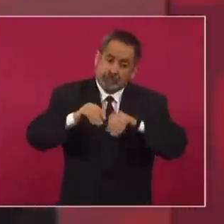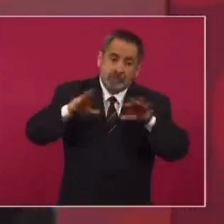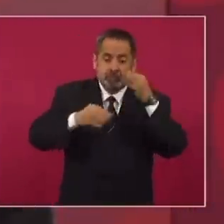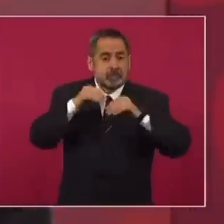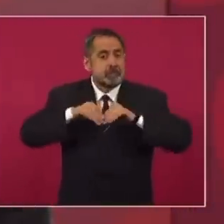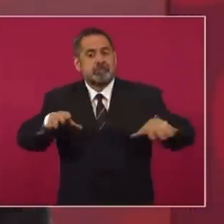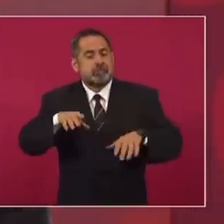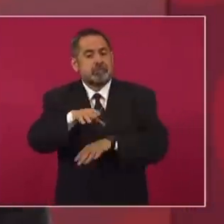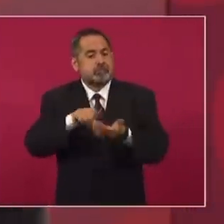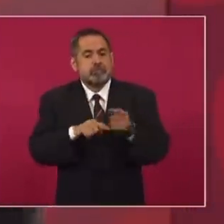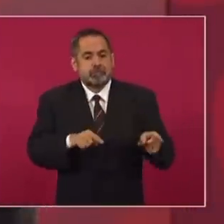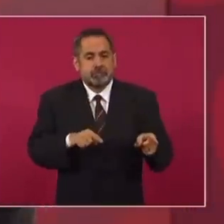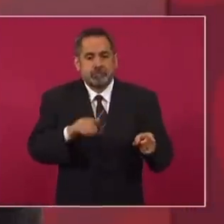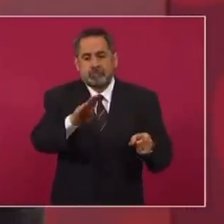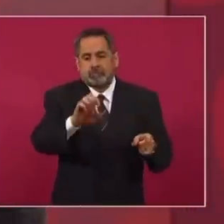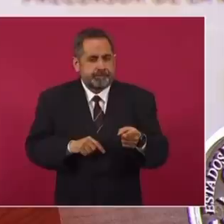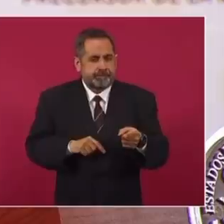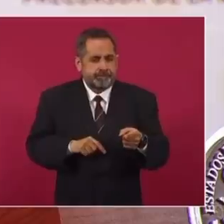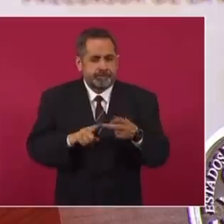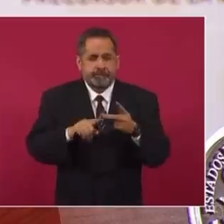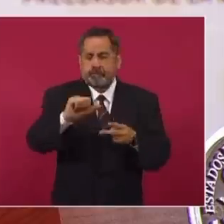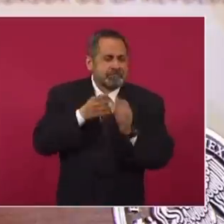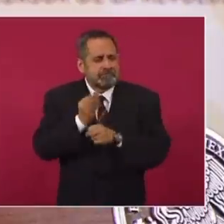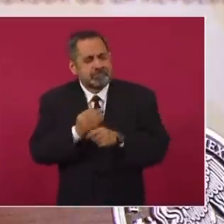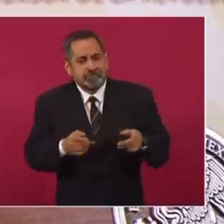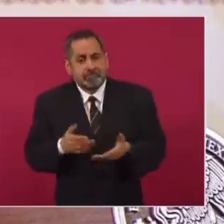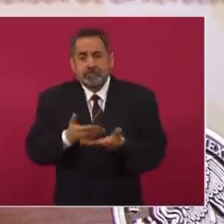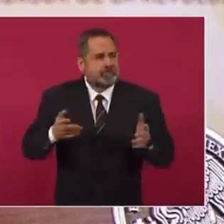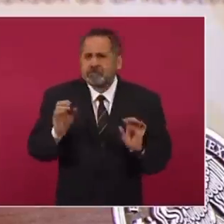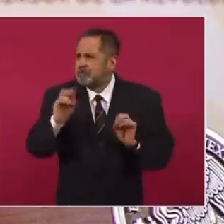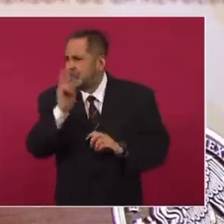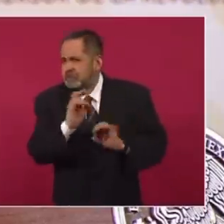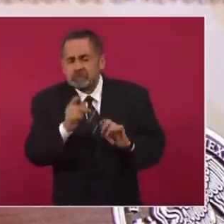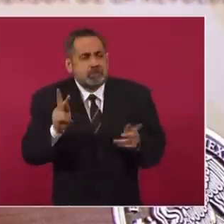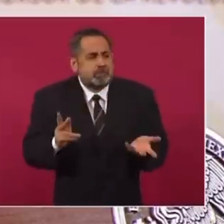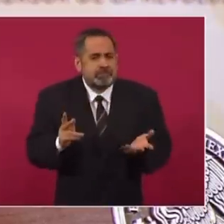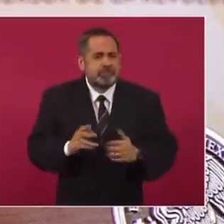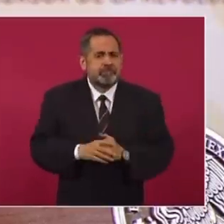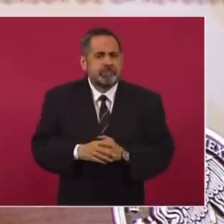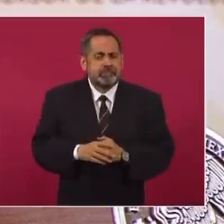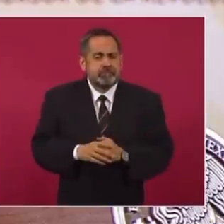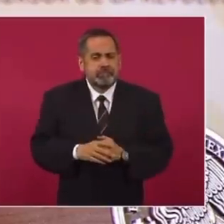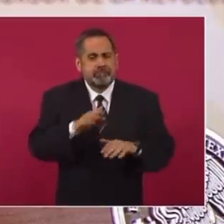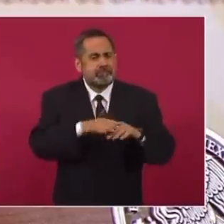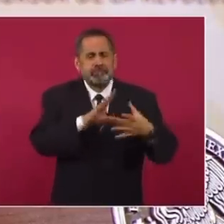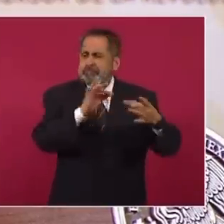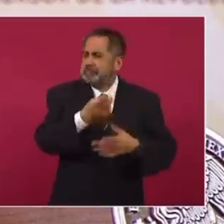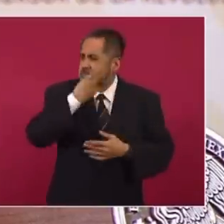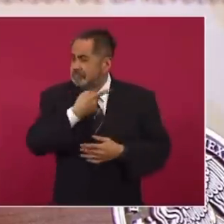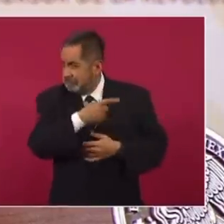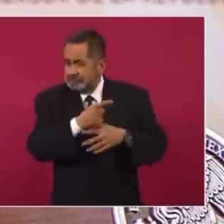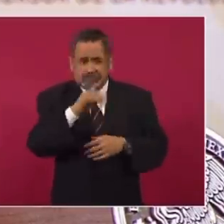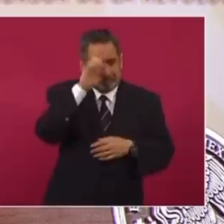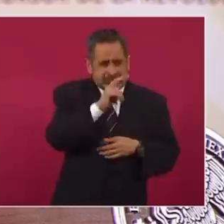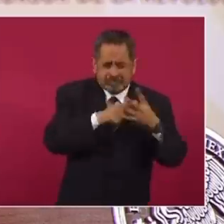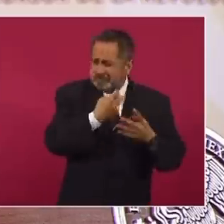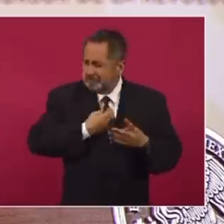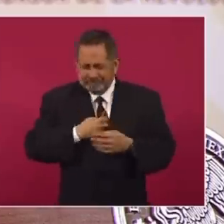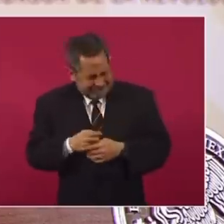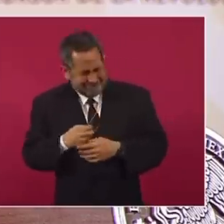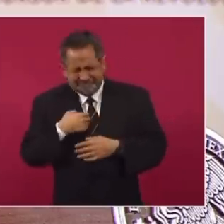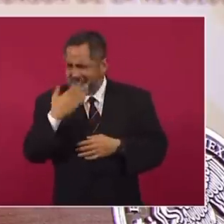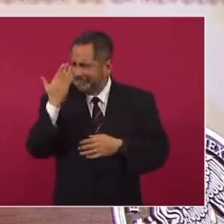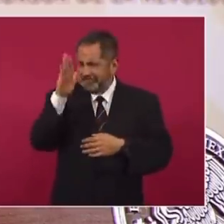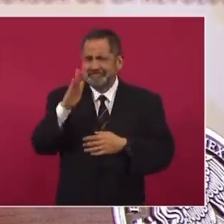conocer lo del maestro Bejarano con Ahumada. Ahora no lo he visto, pero cuando me hablan de él, pues es como el broso